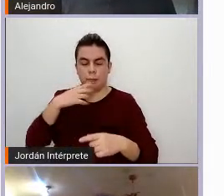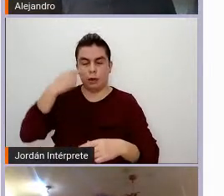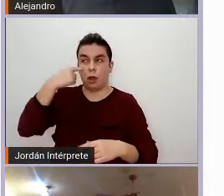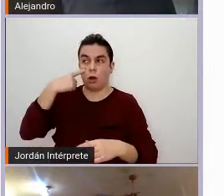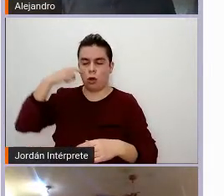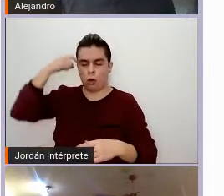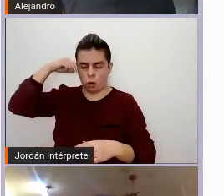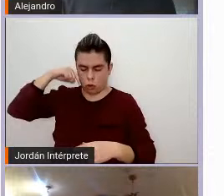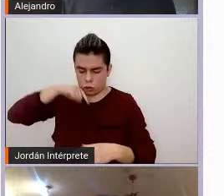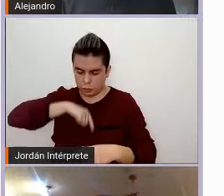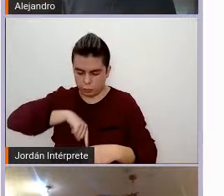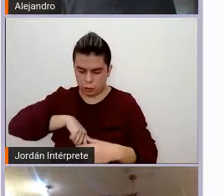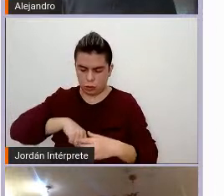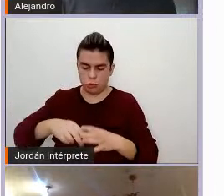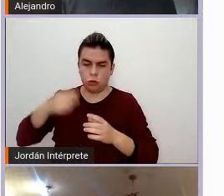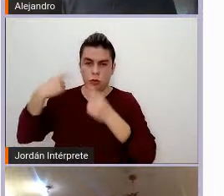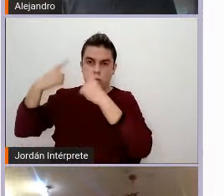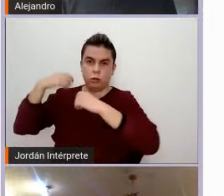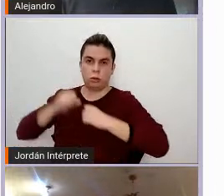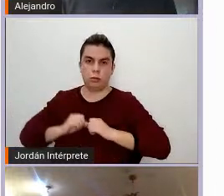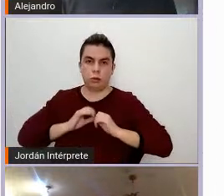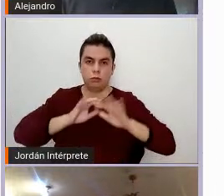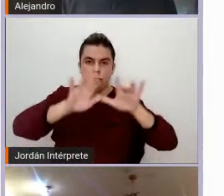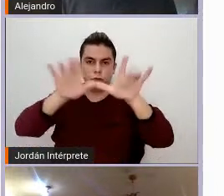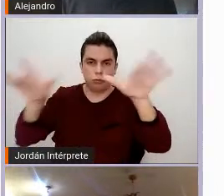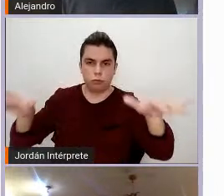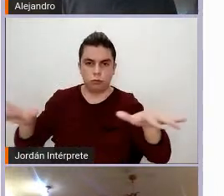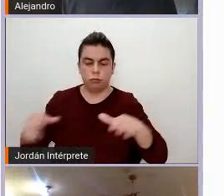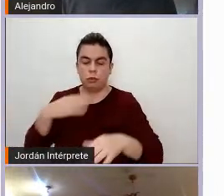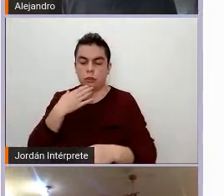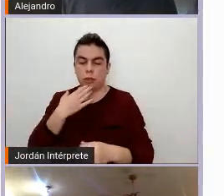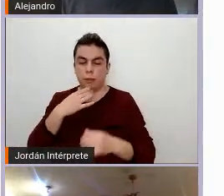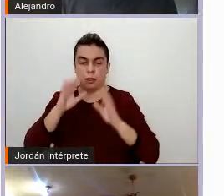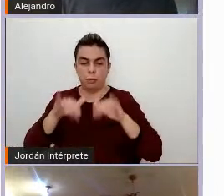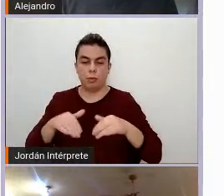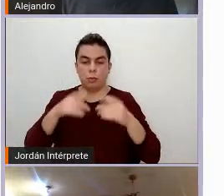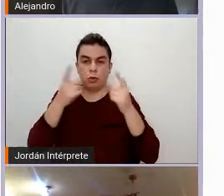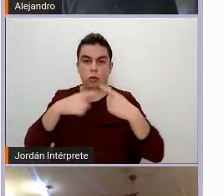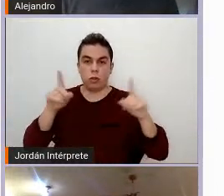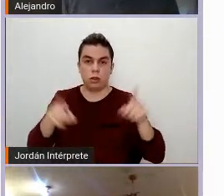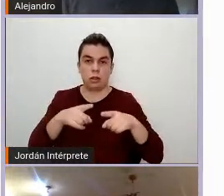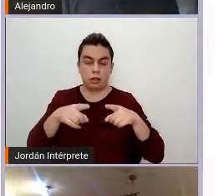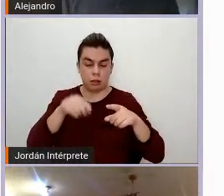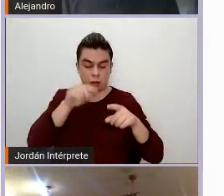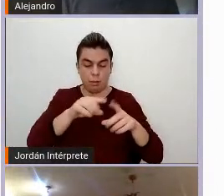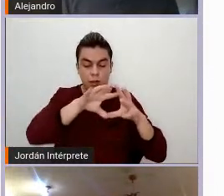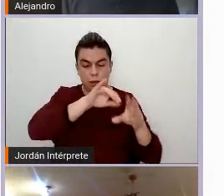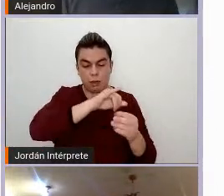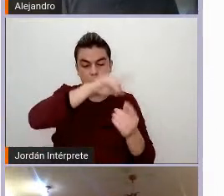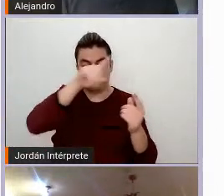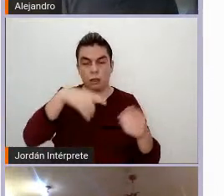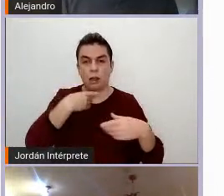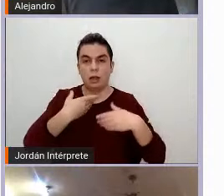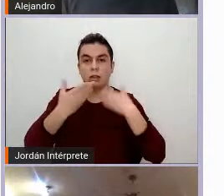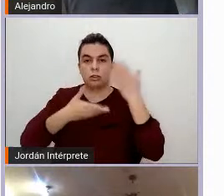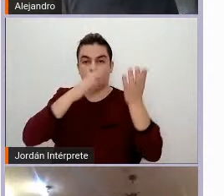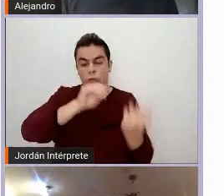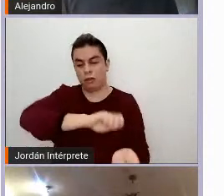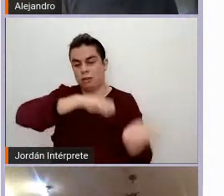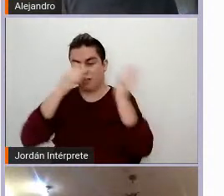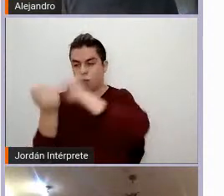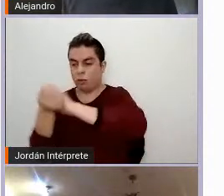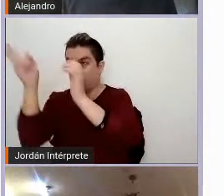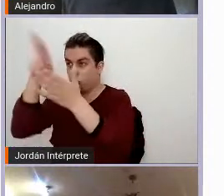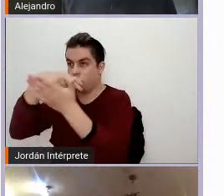transmitir creativamente los mismos temas a través de diferentes artes. Violeta Parra estaba constantemente